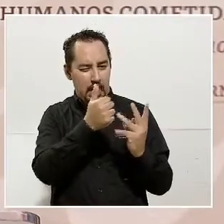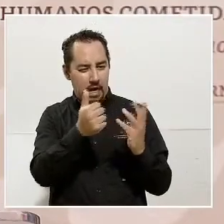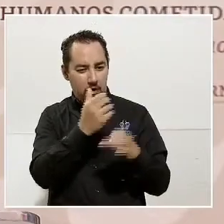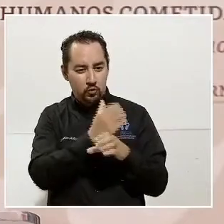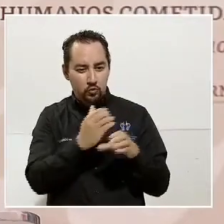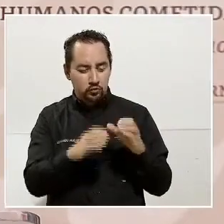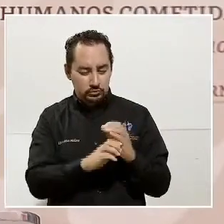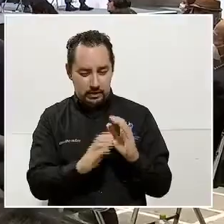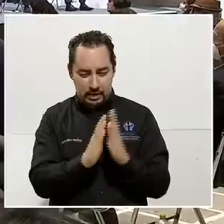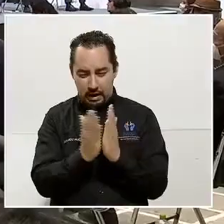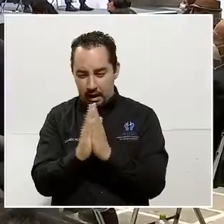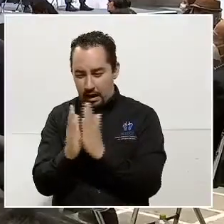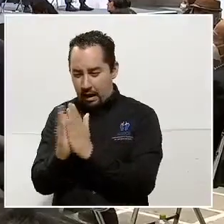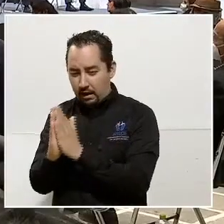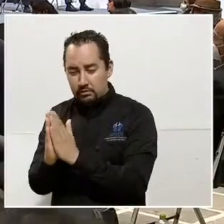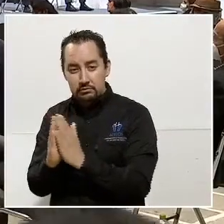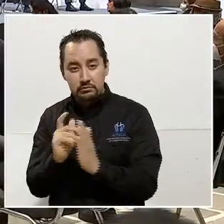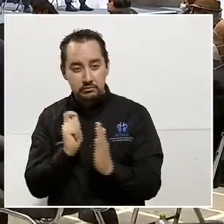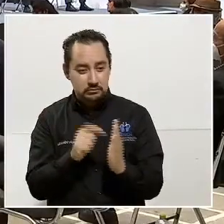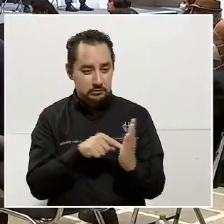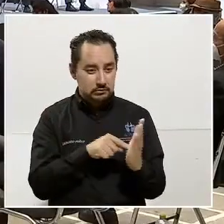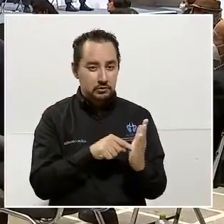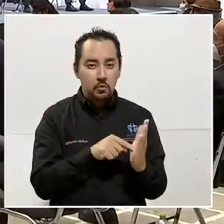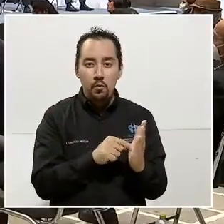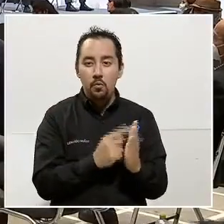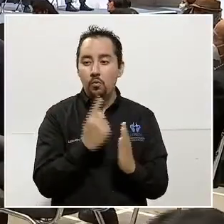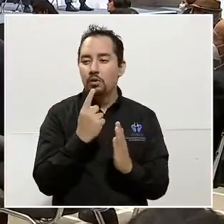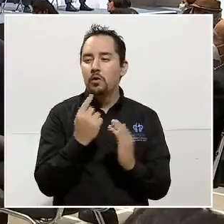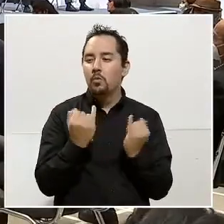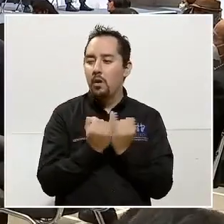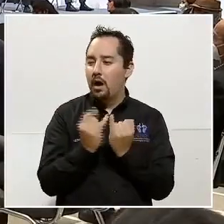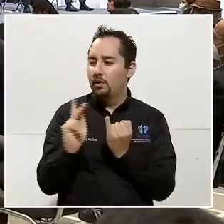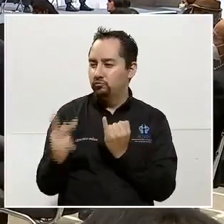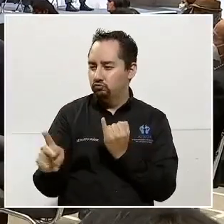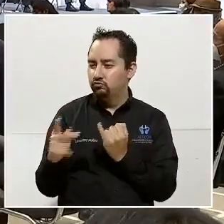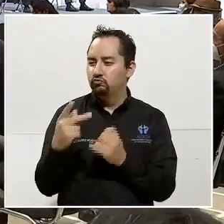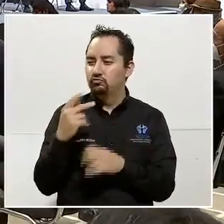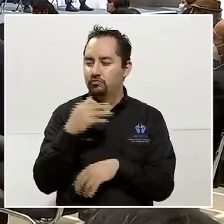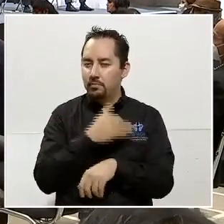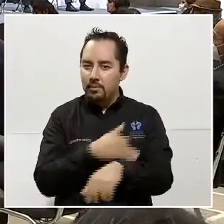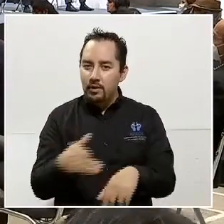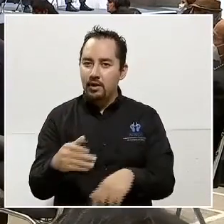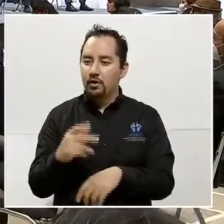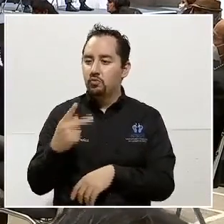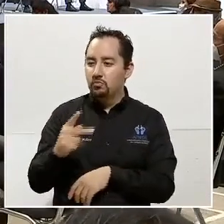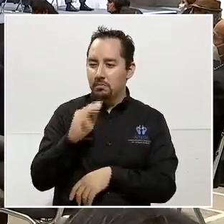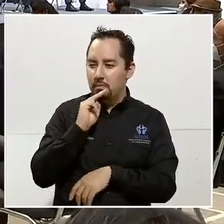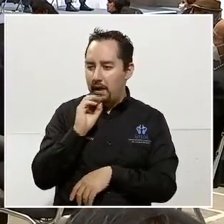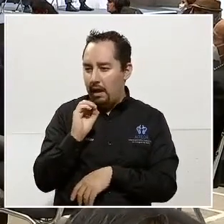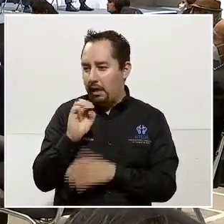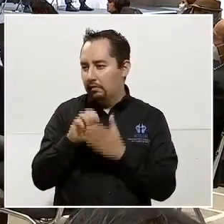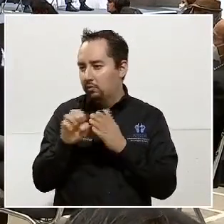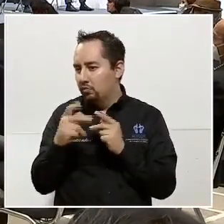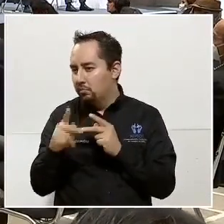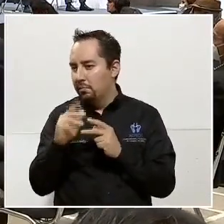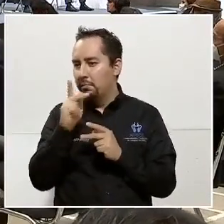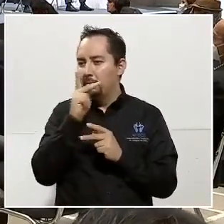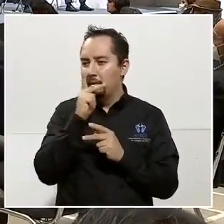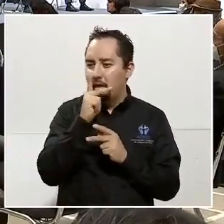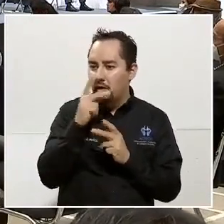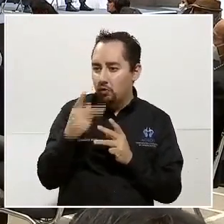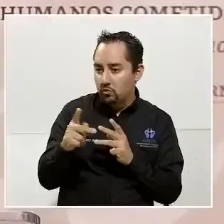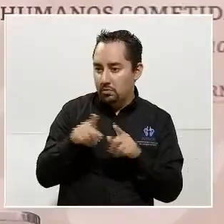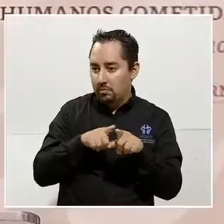cada expediente fuera sobre un familiar suyo, una mamá, un papá, una hermana,